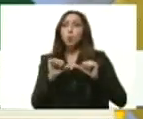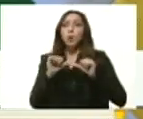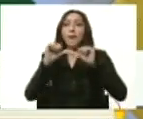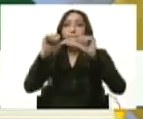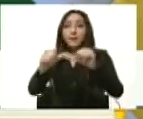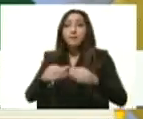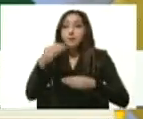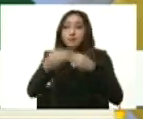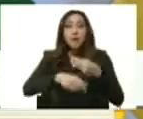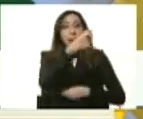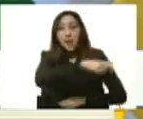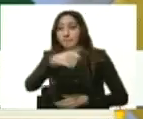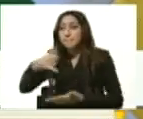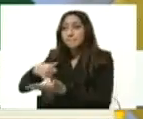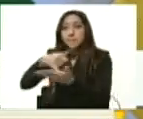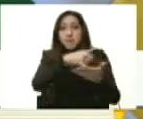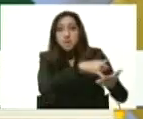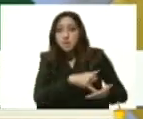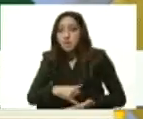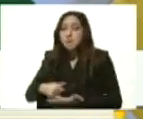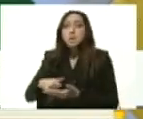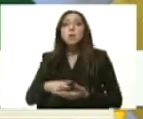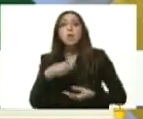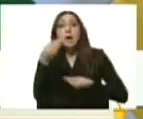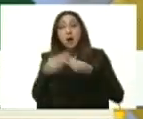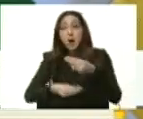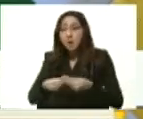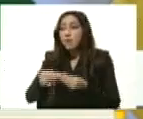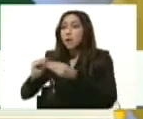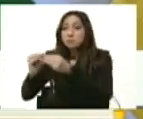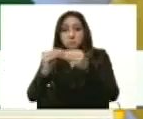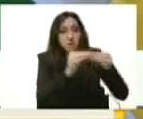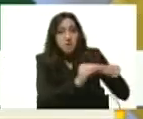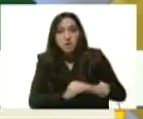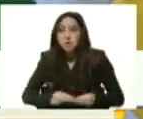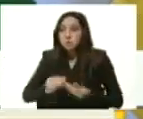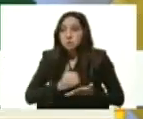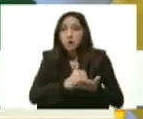censo de las víctimas y su correspondiente reparación integral.